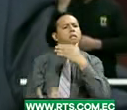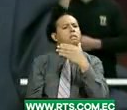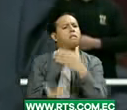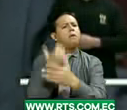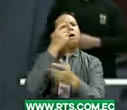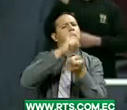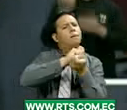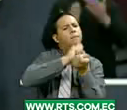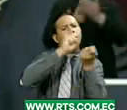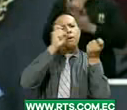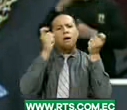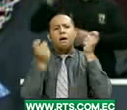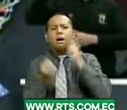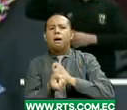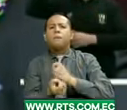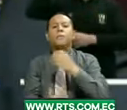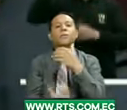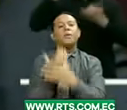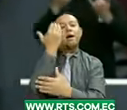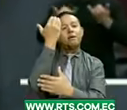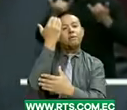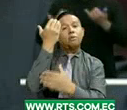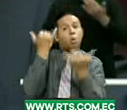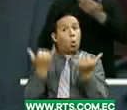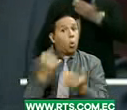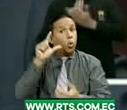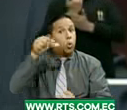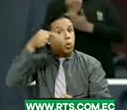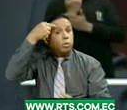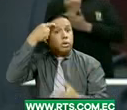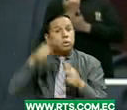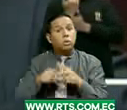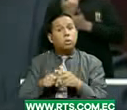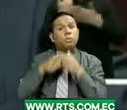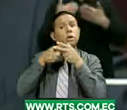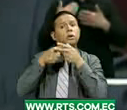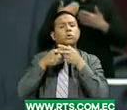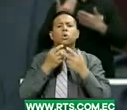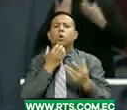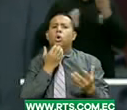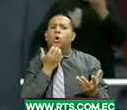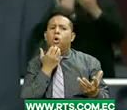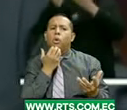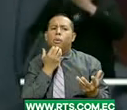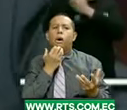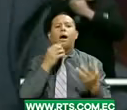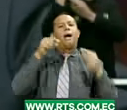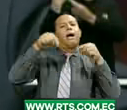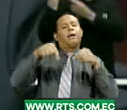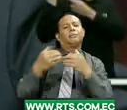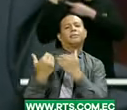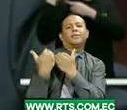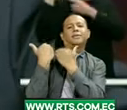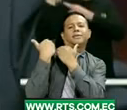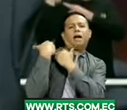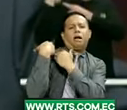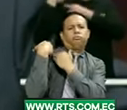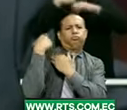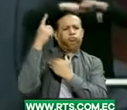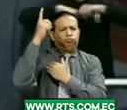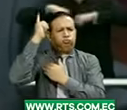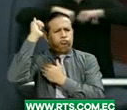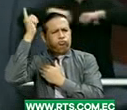el gobierno que hoy nace tiene ante sí la responsabilidad de